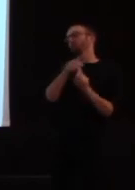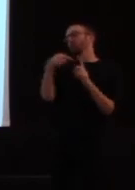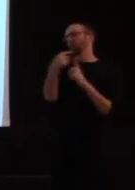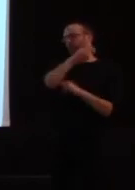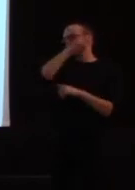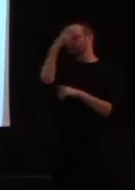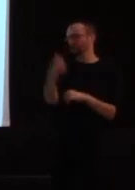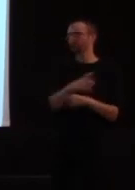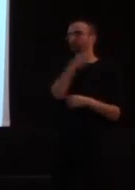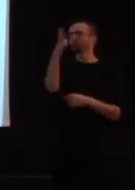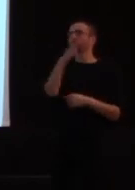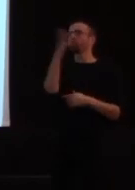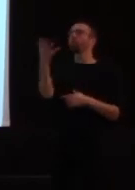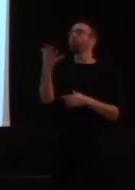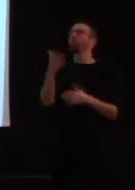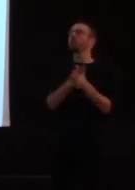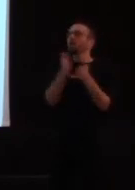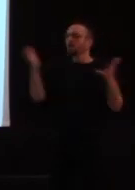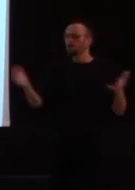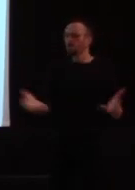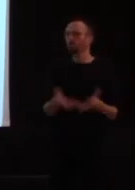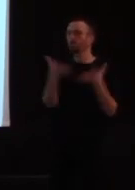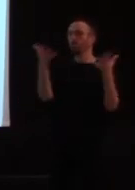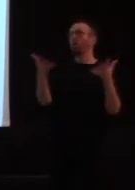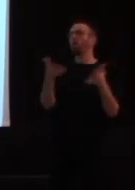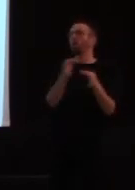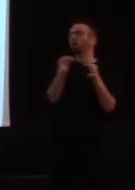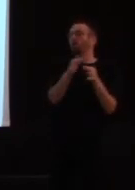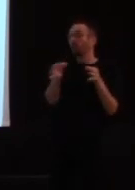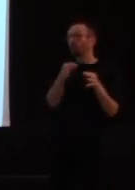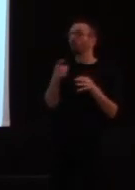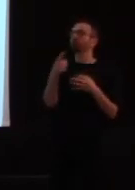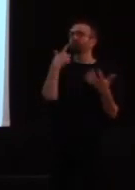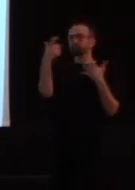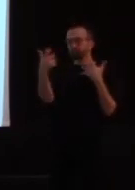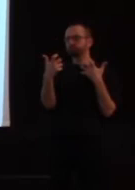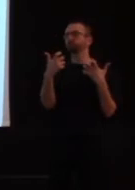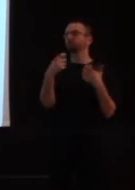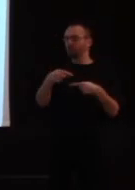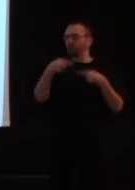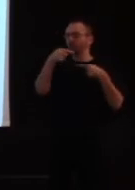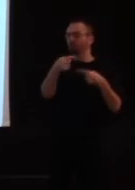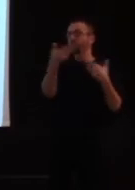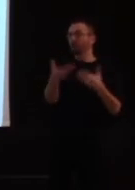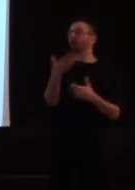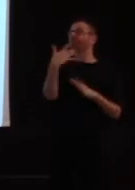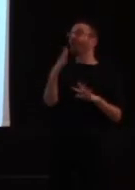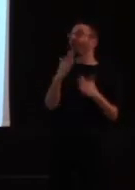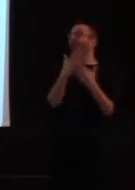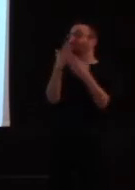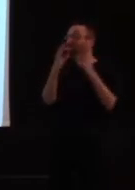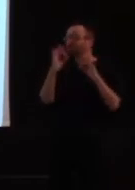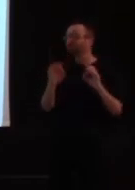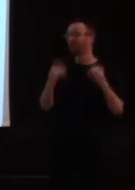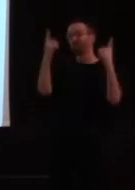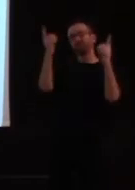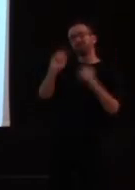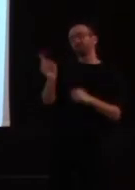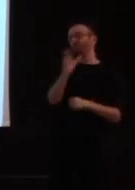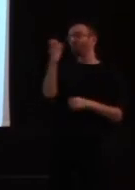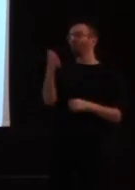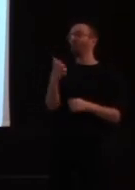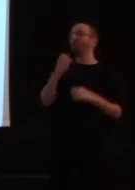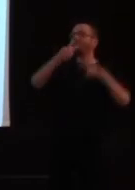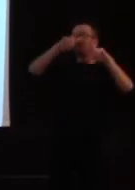la falta de estímulos tienen una notable influencia. Estos estudios no son concluyentes, porque la investigación que disponemos sobre